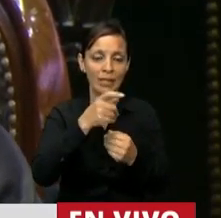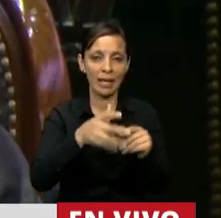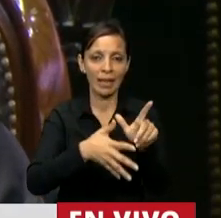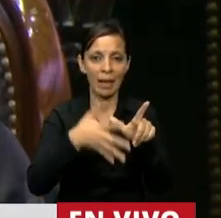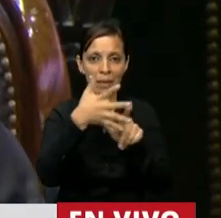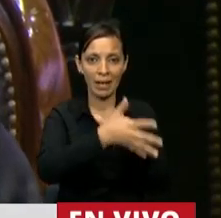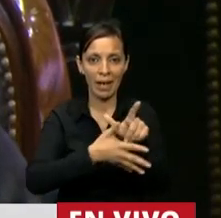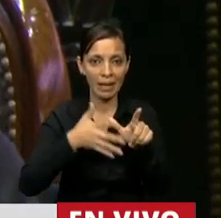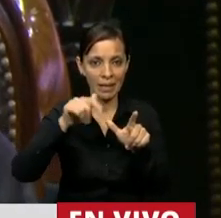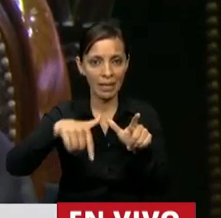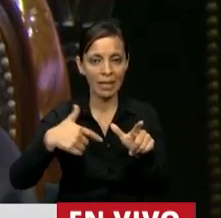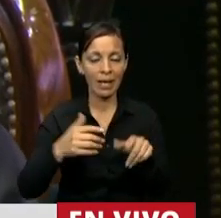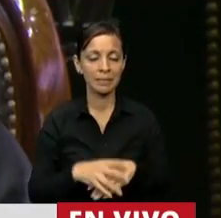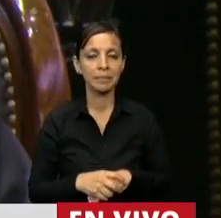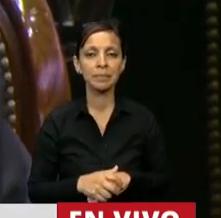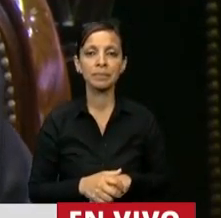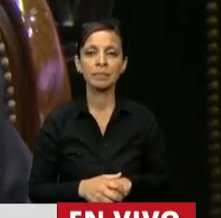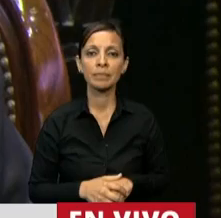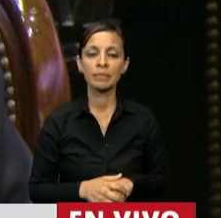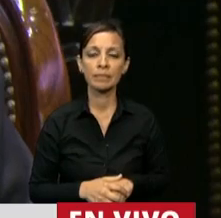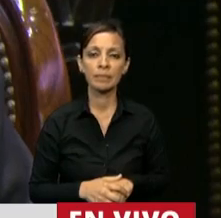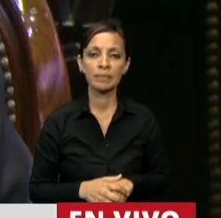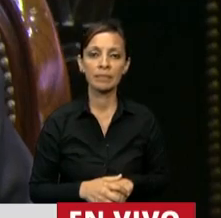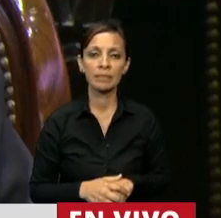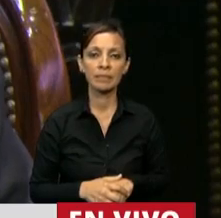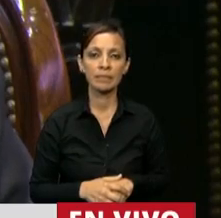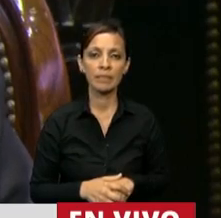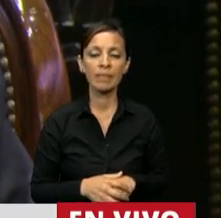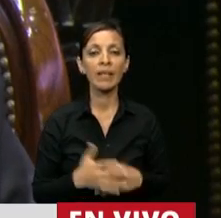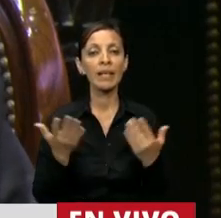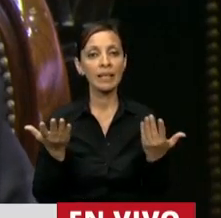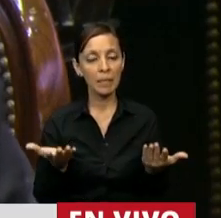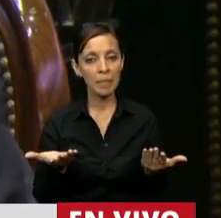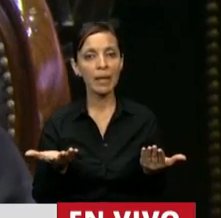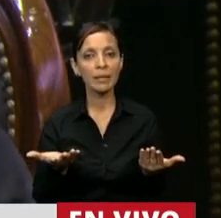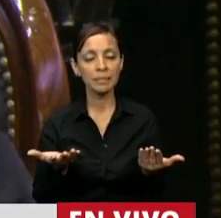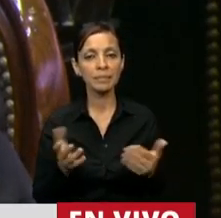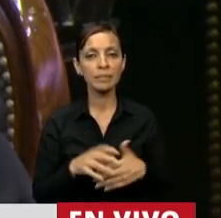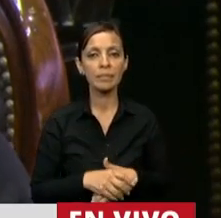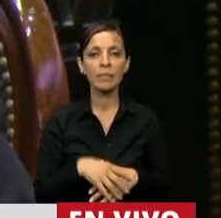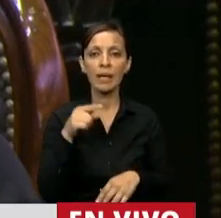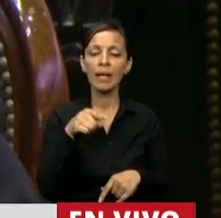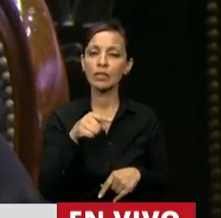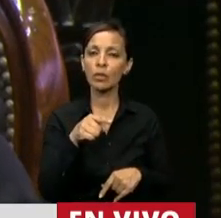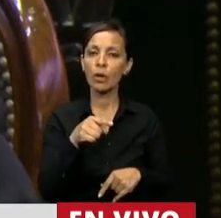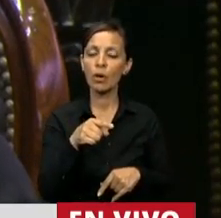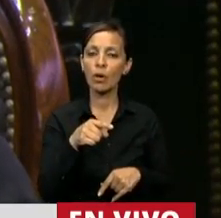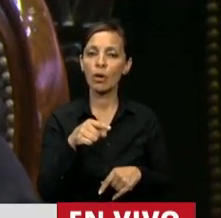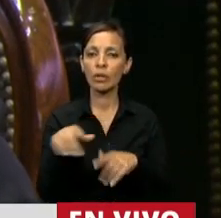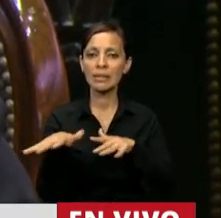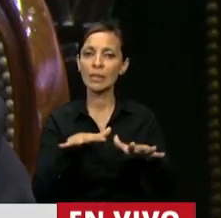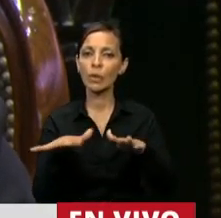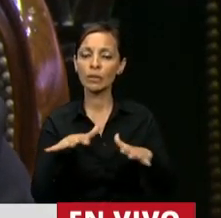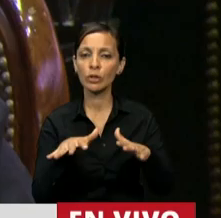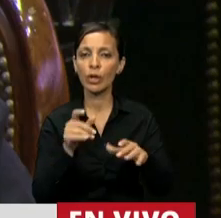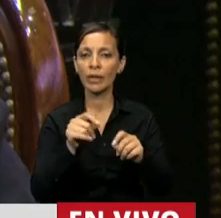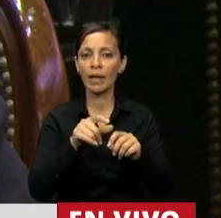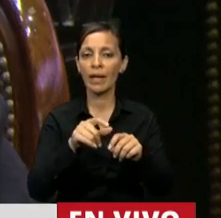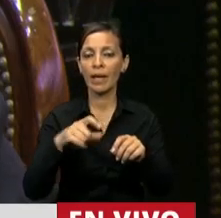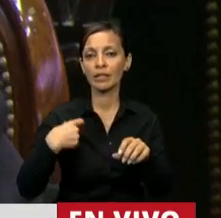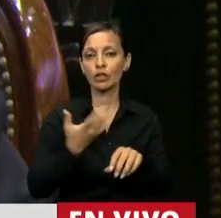creemos de nosotros mismos. Y que obviamente también marcada por el contexto de los